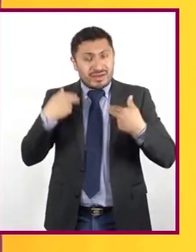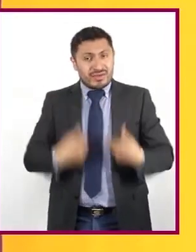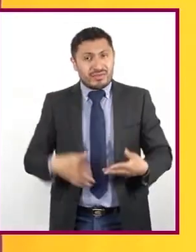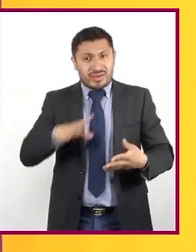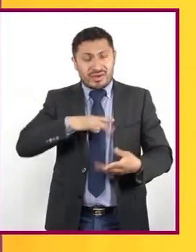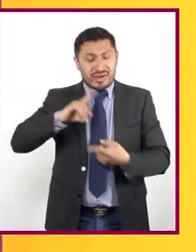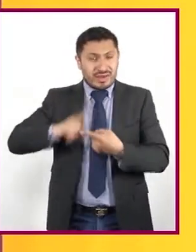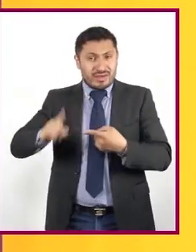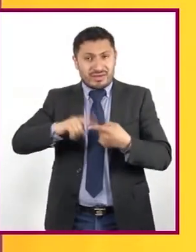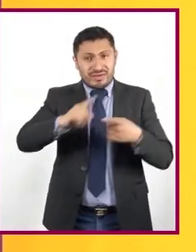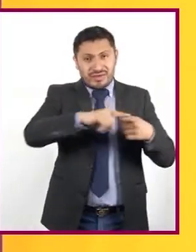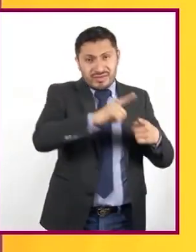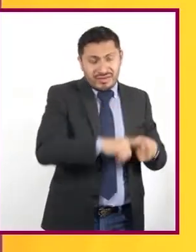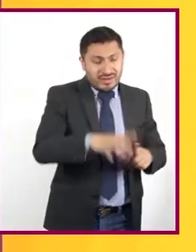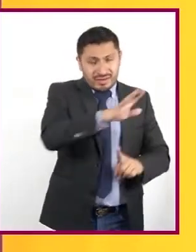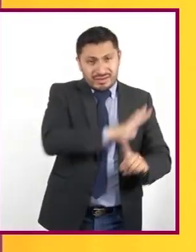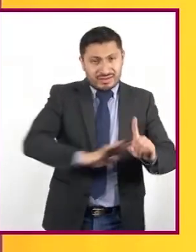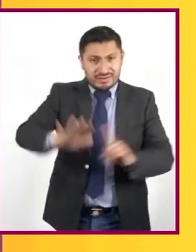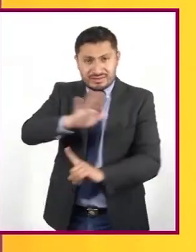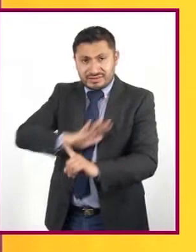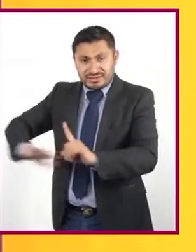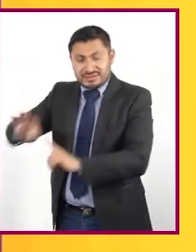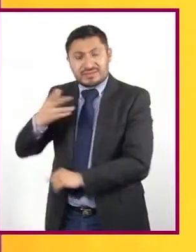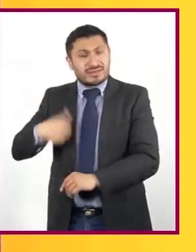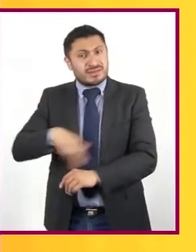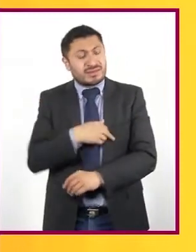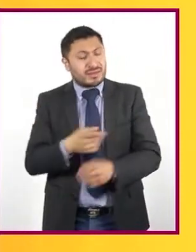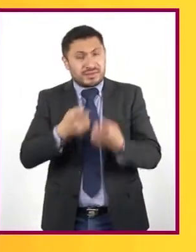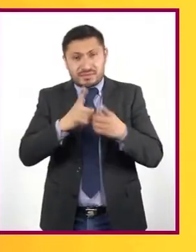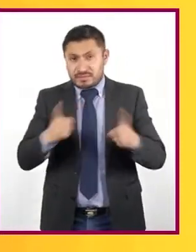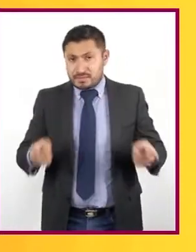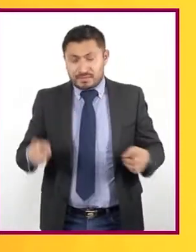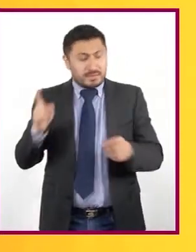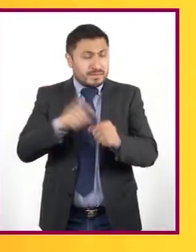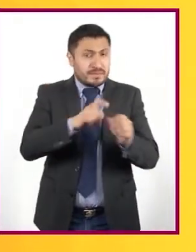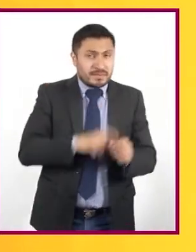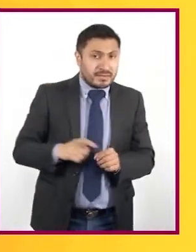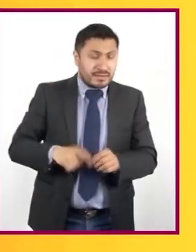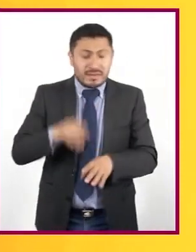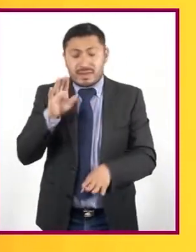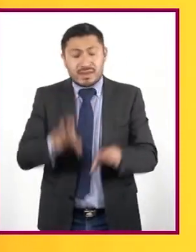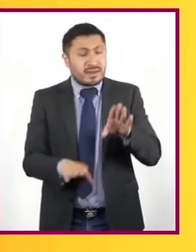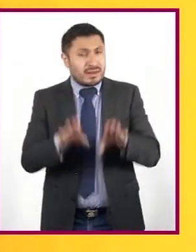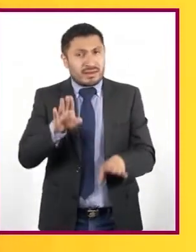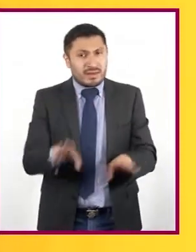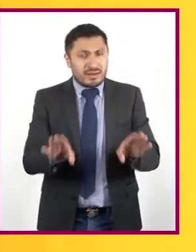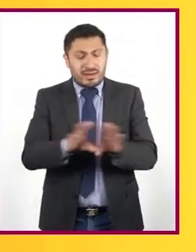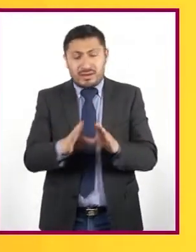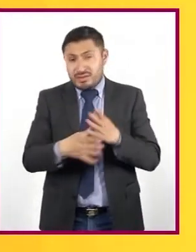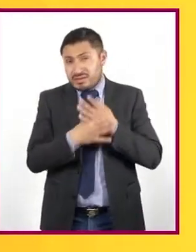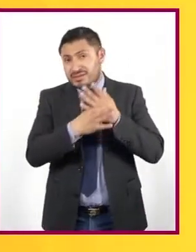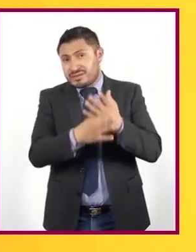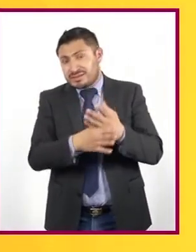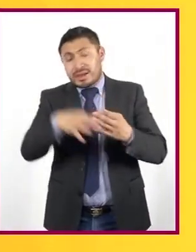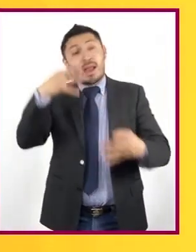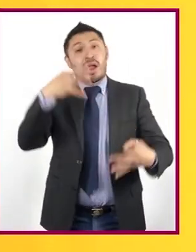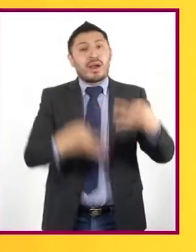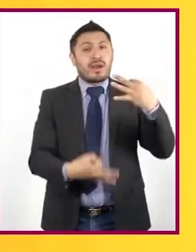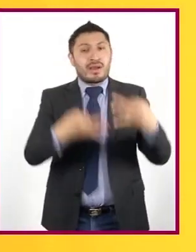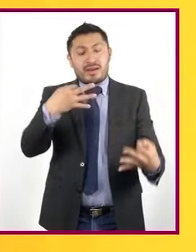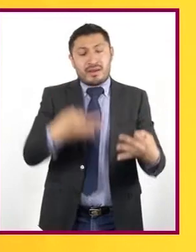en diversos ámbitos en los que nos desarrollamos, por lo que a veces se le menciona como